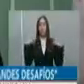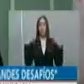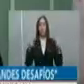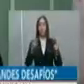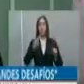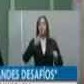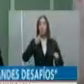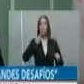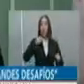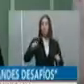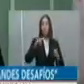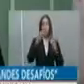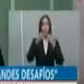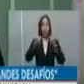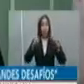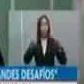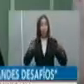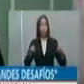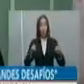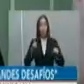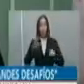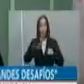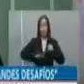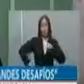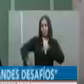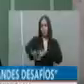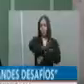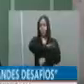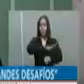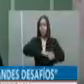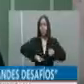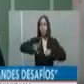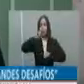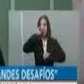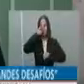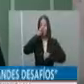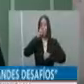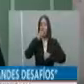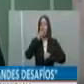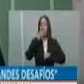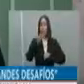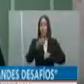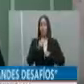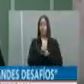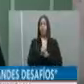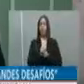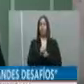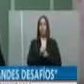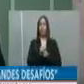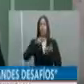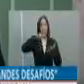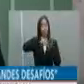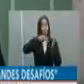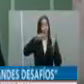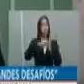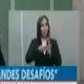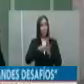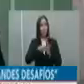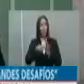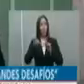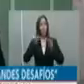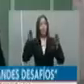éstas puedan implementar sus propios programas de solidaridad, o como prefieran llamarlo. El cuarto reto ha sido la